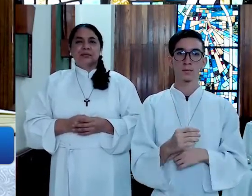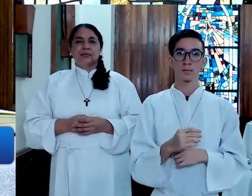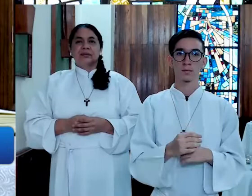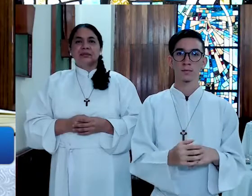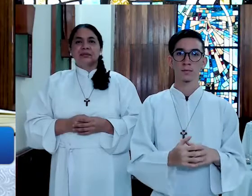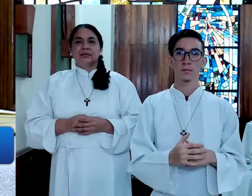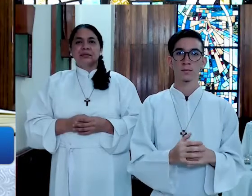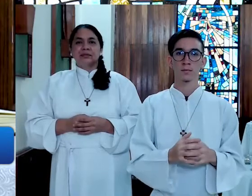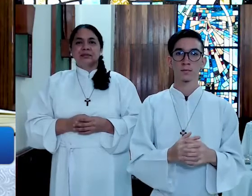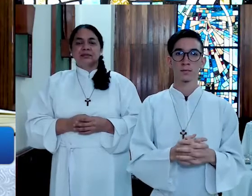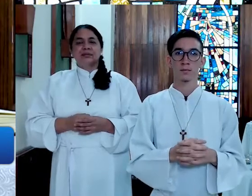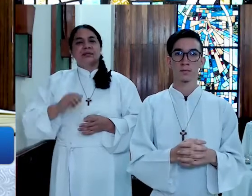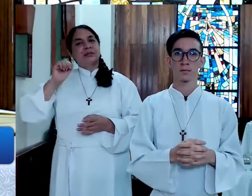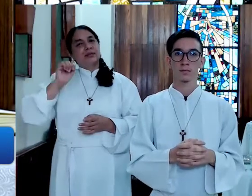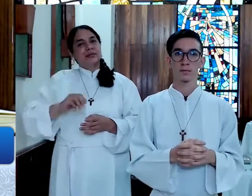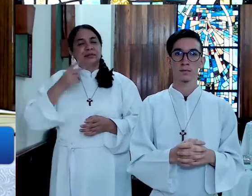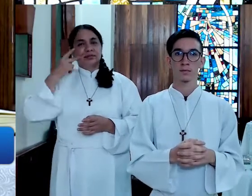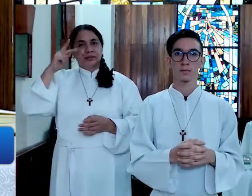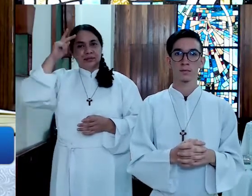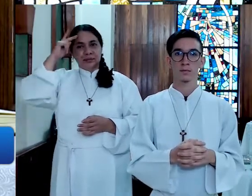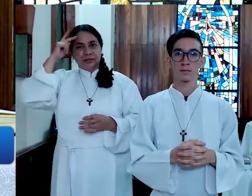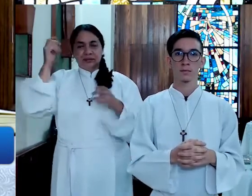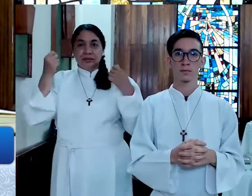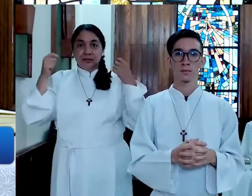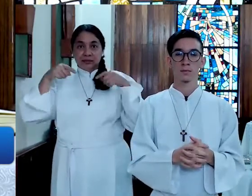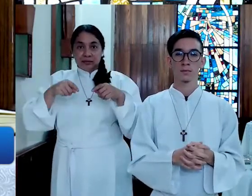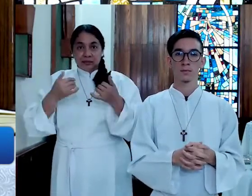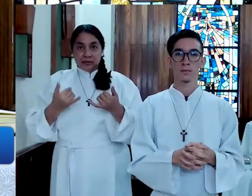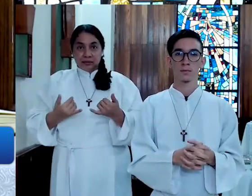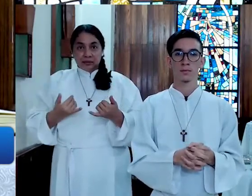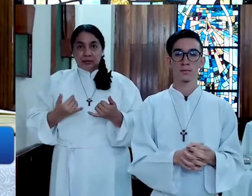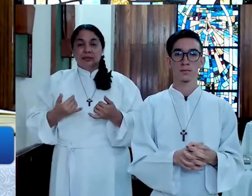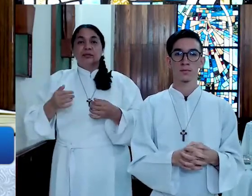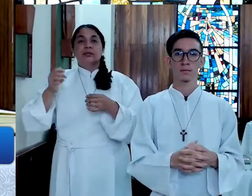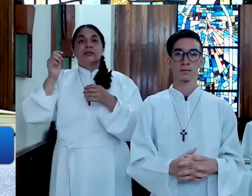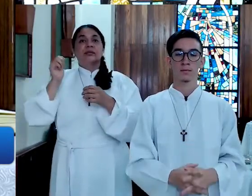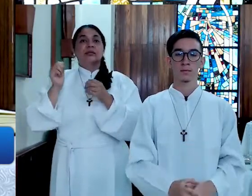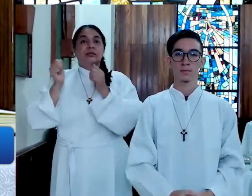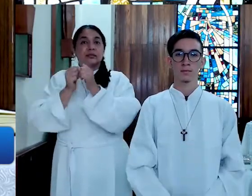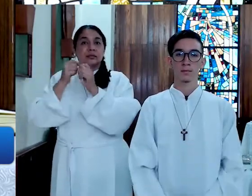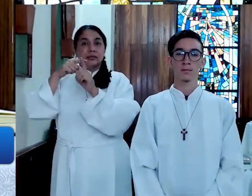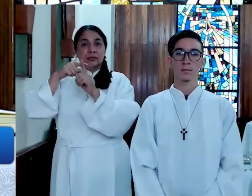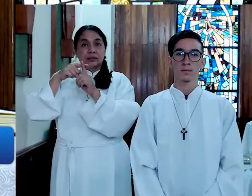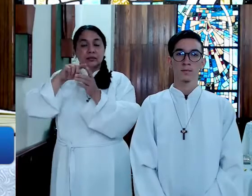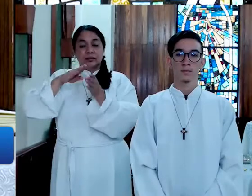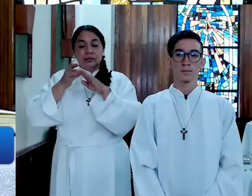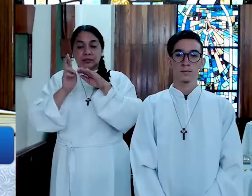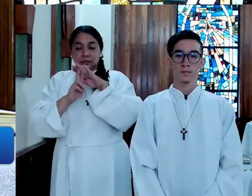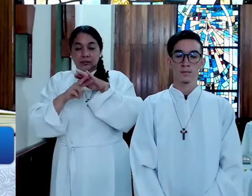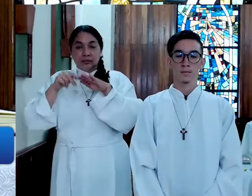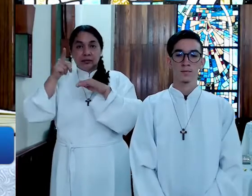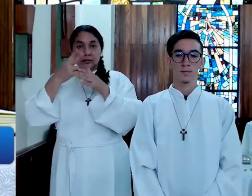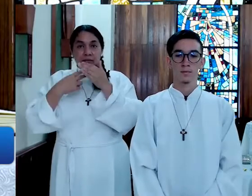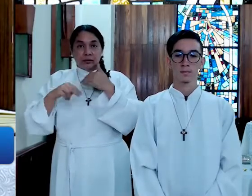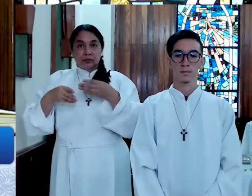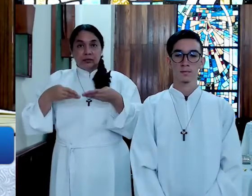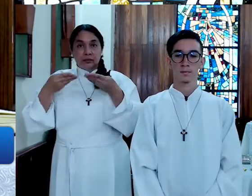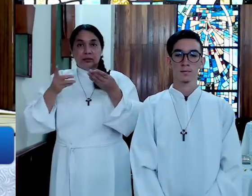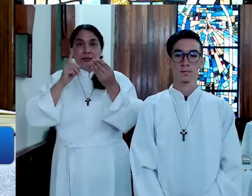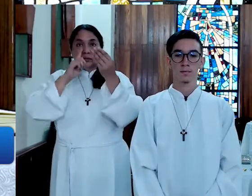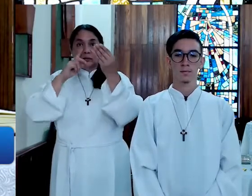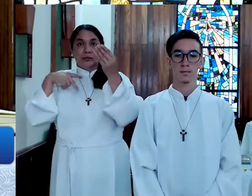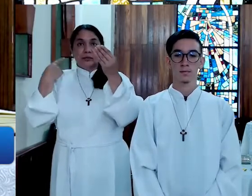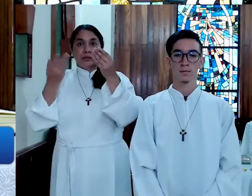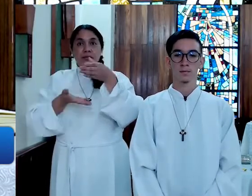Jesús. Así pues, Padre, al celebrar ahora el memorial de la muerte y resurrección de tu Hijo, te ofrecemos el pan de vida